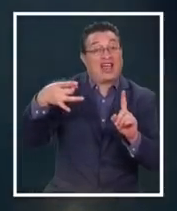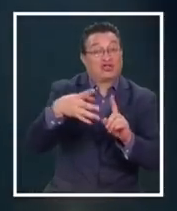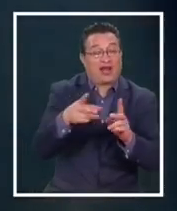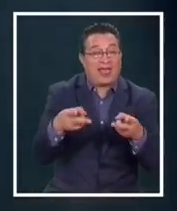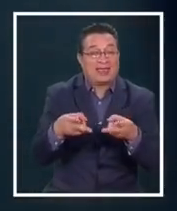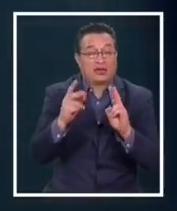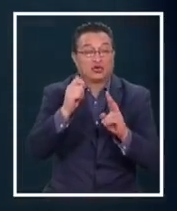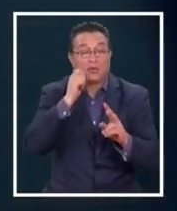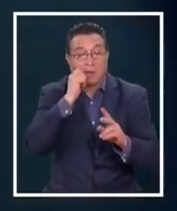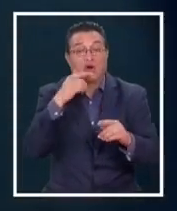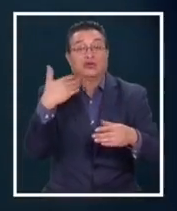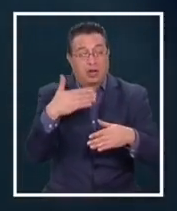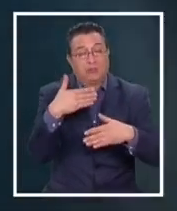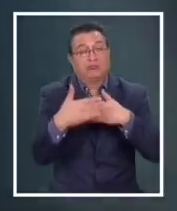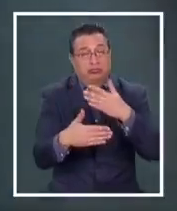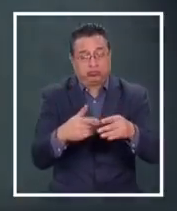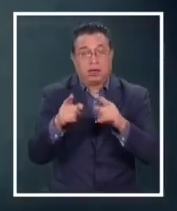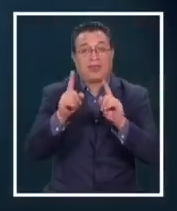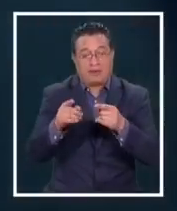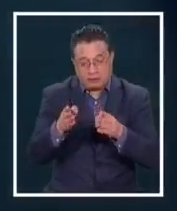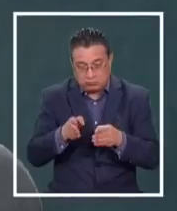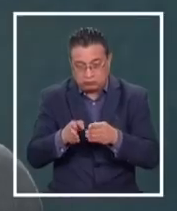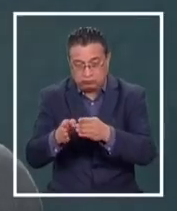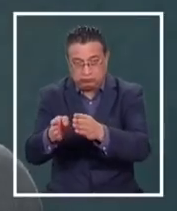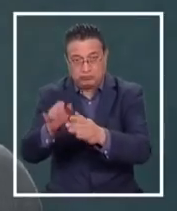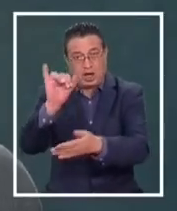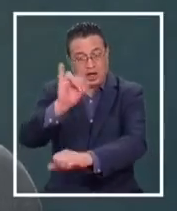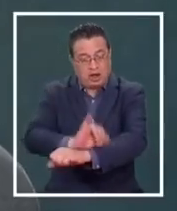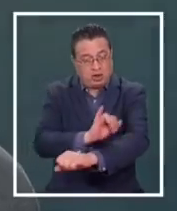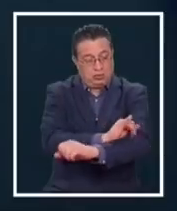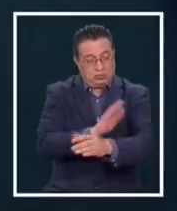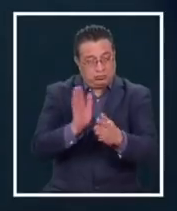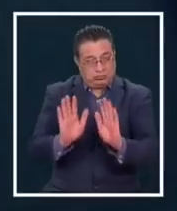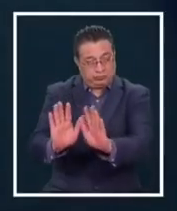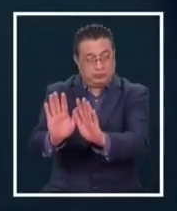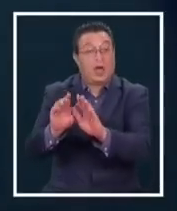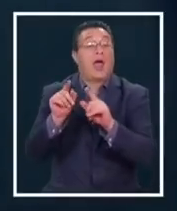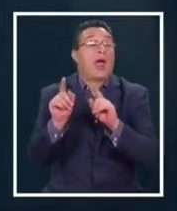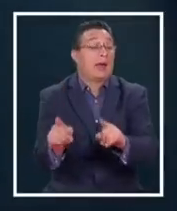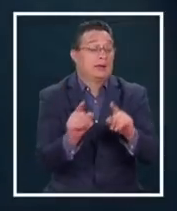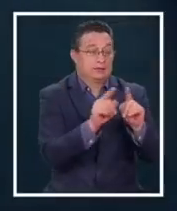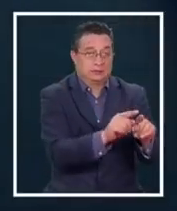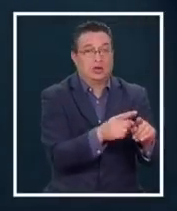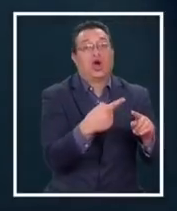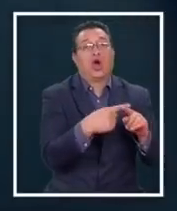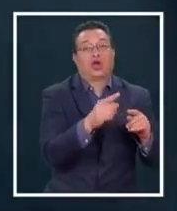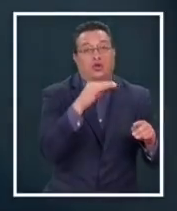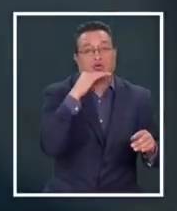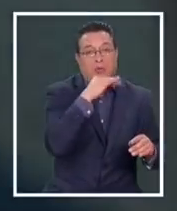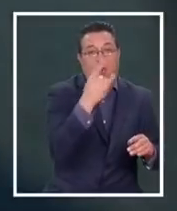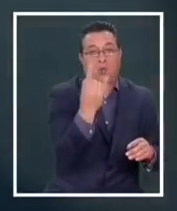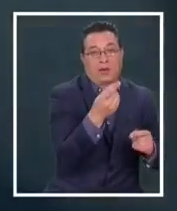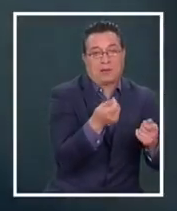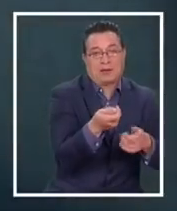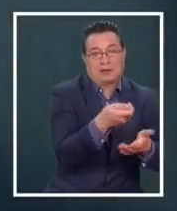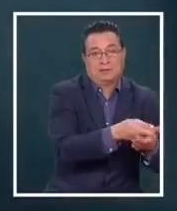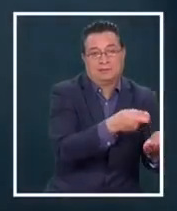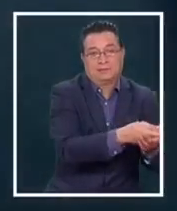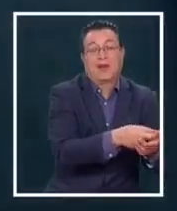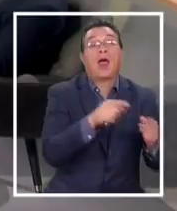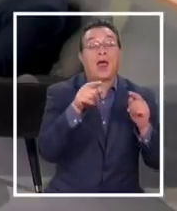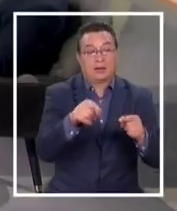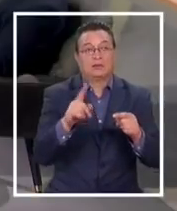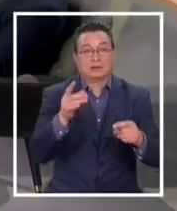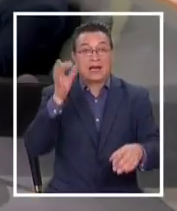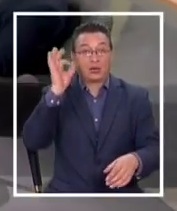han producido tienen que tomar su curso institucional y eso es lo que se acordó, que es lo que se ha dicho desde un principio. Ahora, sí fue muy importante ayer